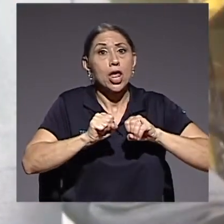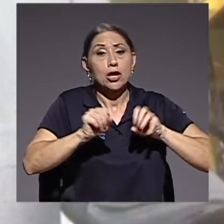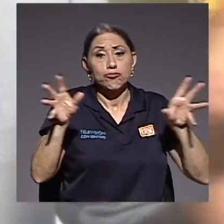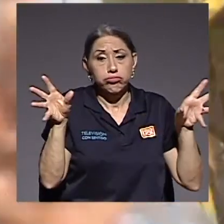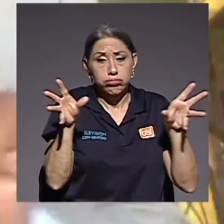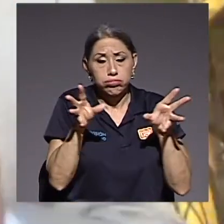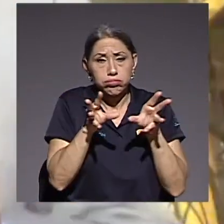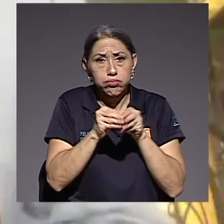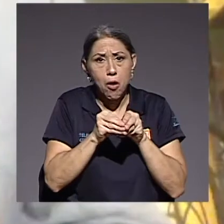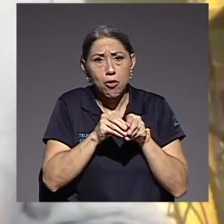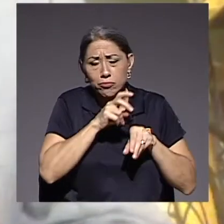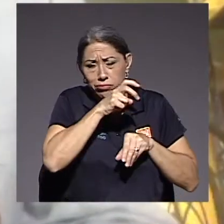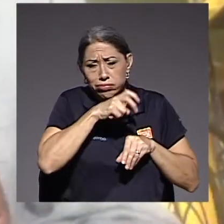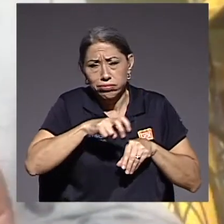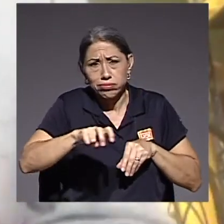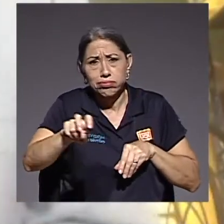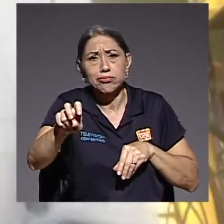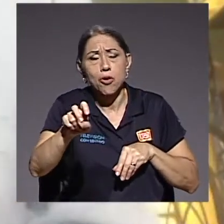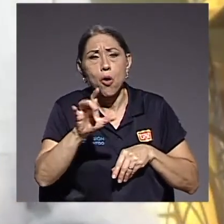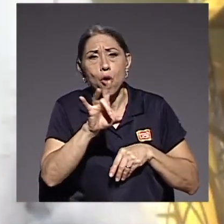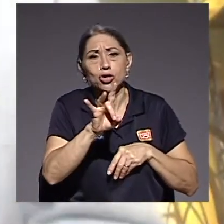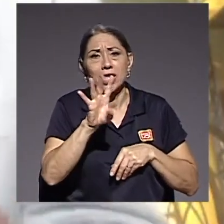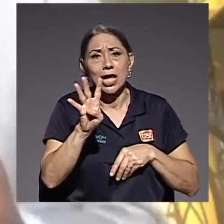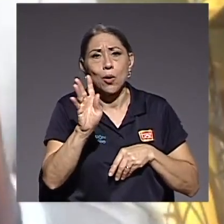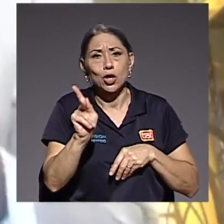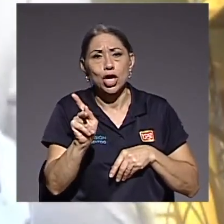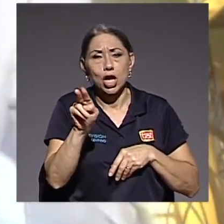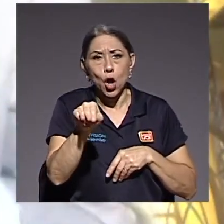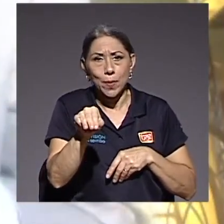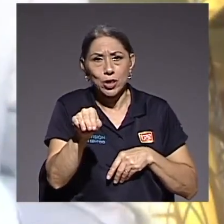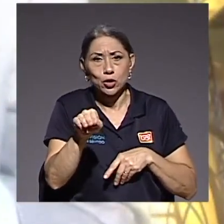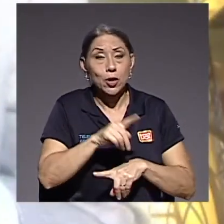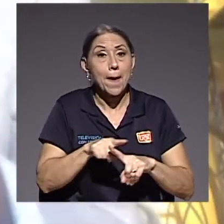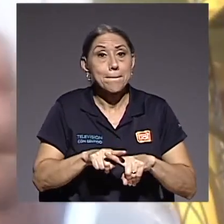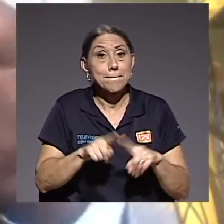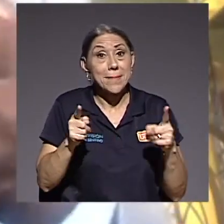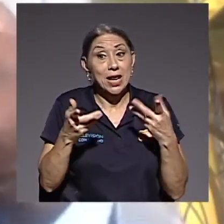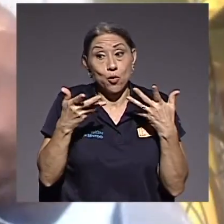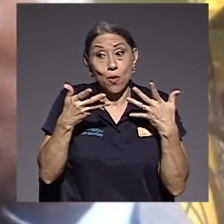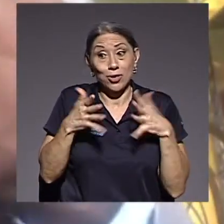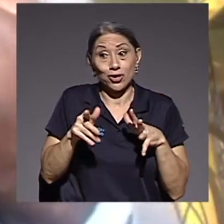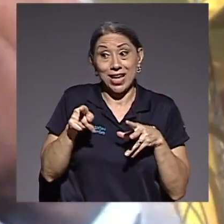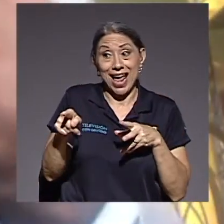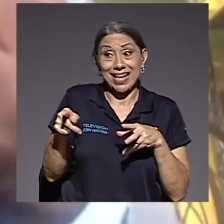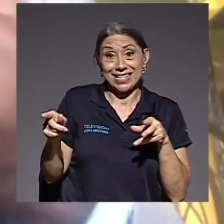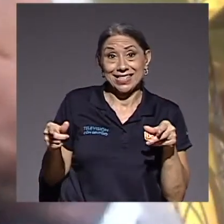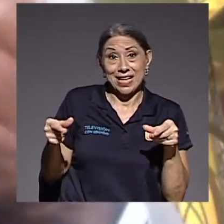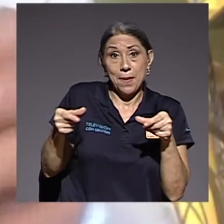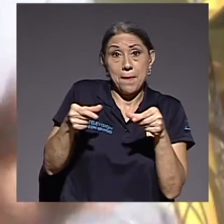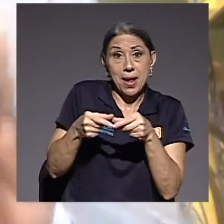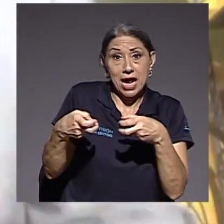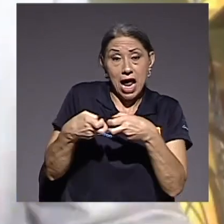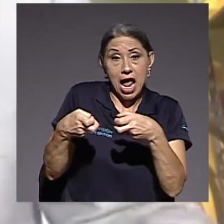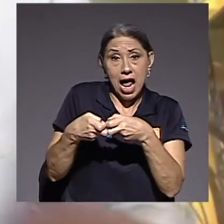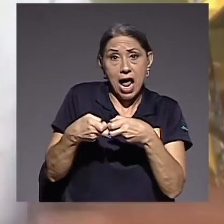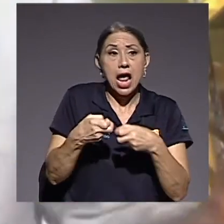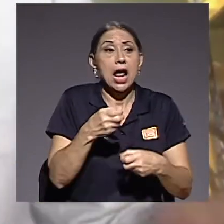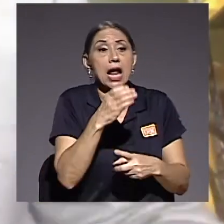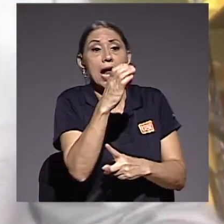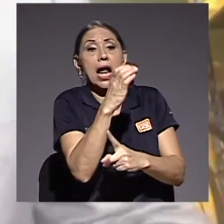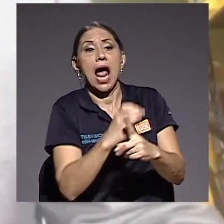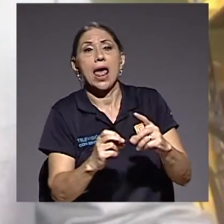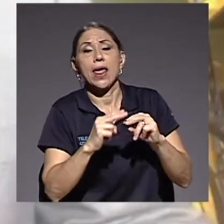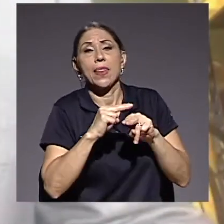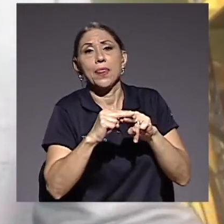kilómetros. Mientras que una vez que se pegue ahí, cada tren tiene su sistema electrónico que lo baja